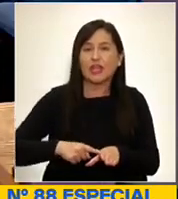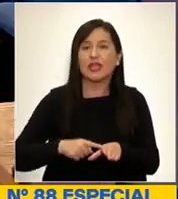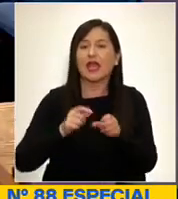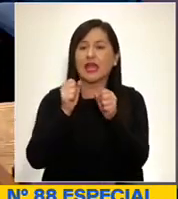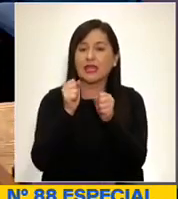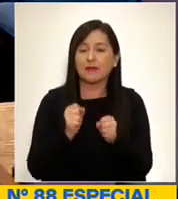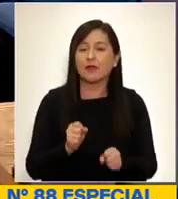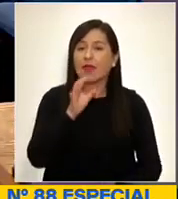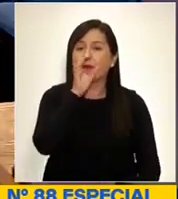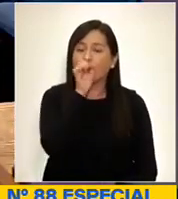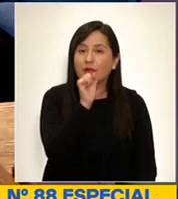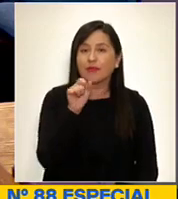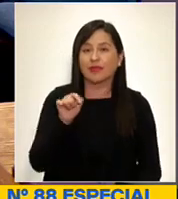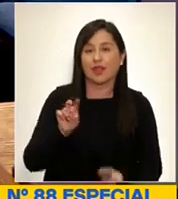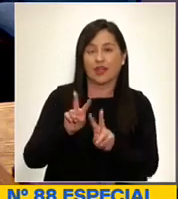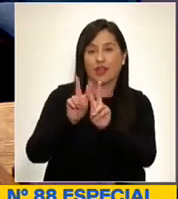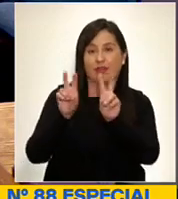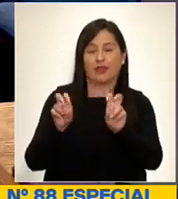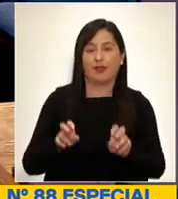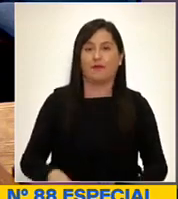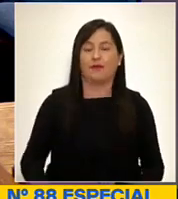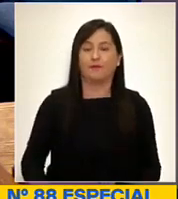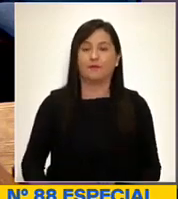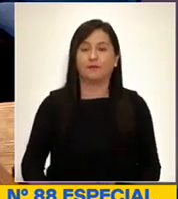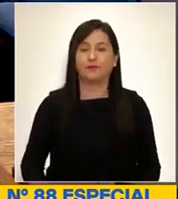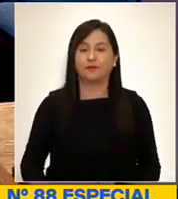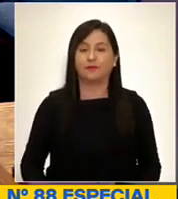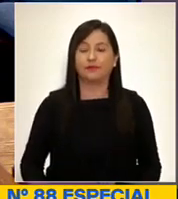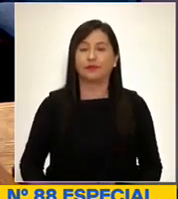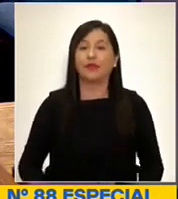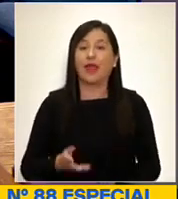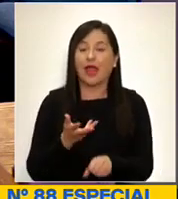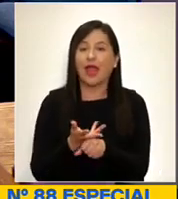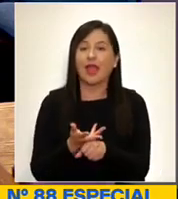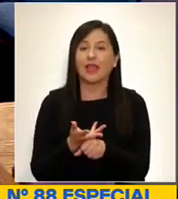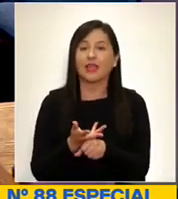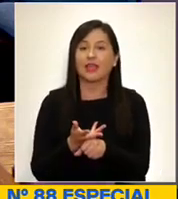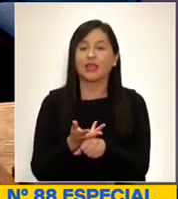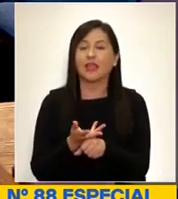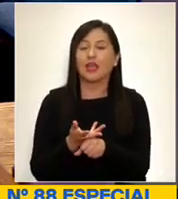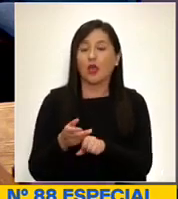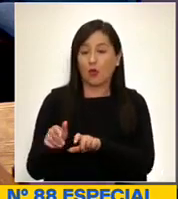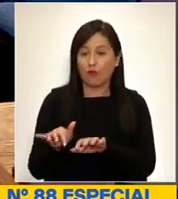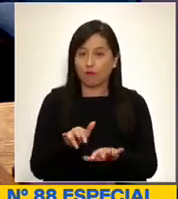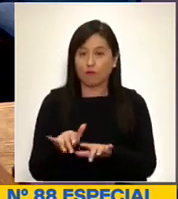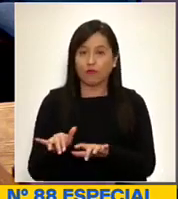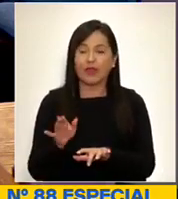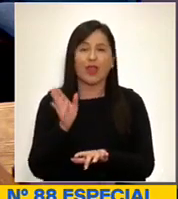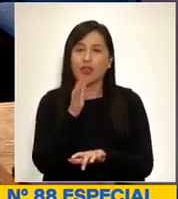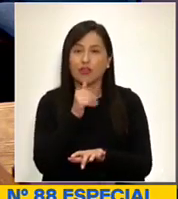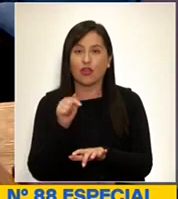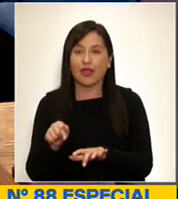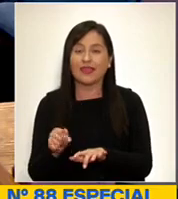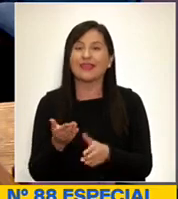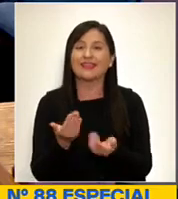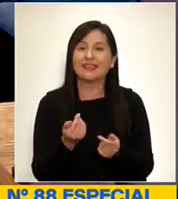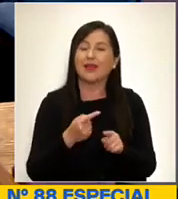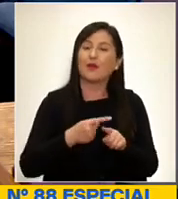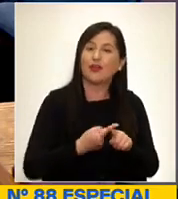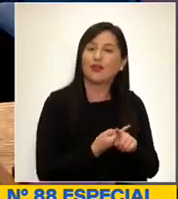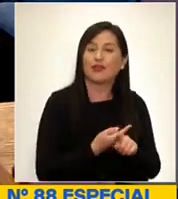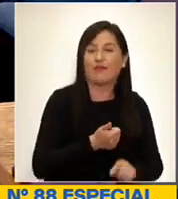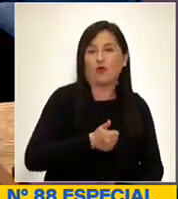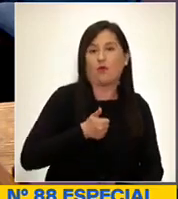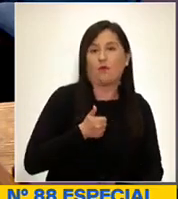de los sistemas es ese hay un software que ya no tienen y necesitan volver a aplicarlo porque si no